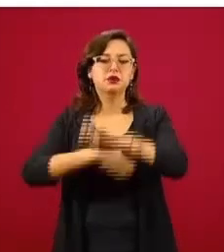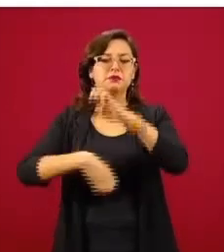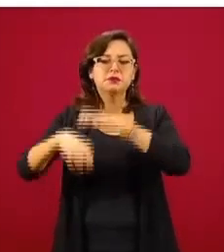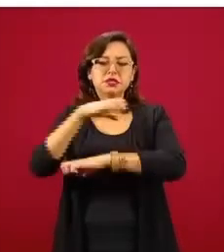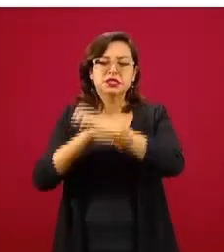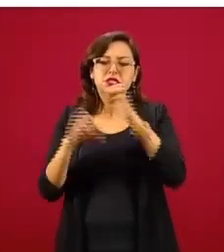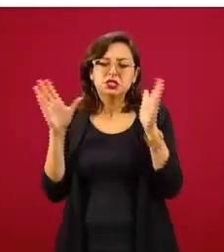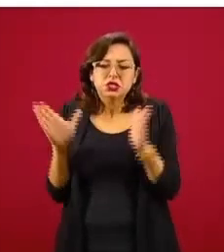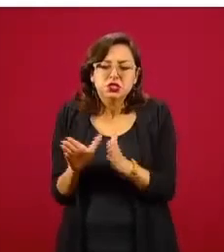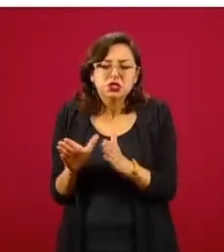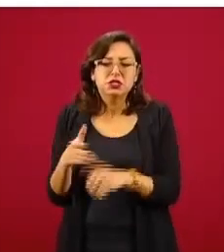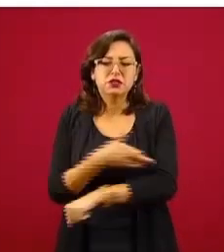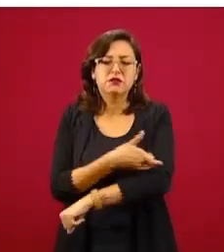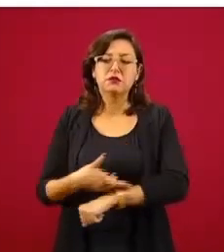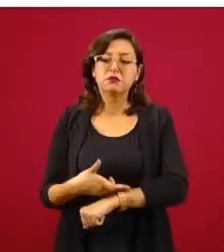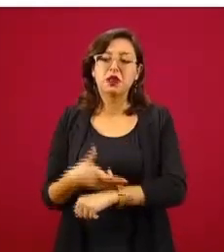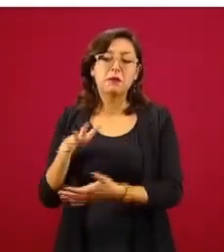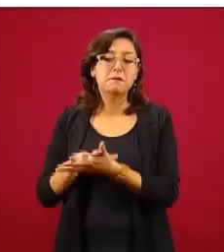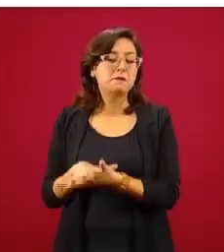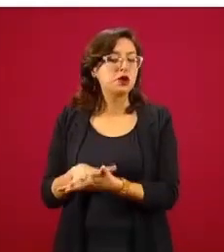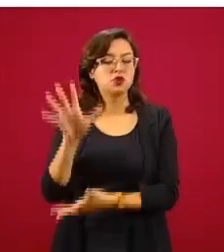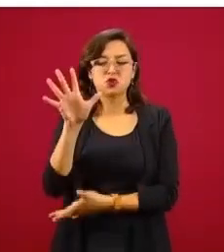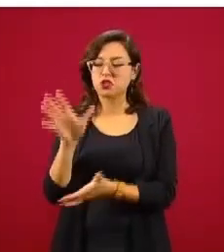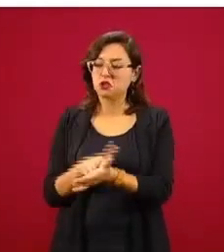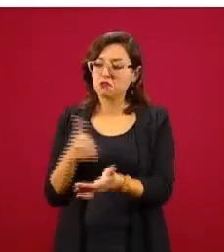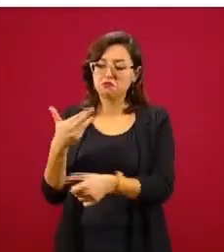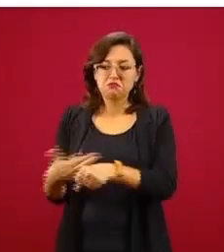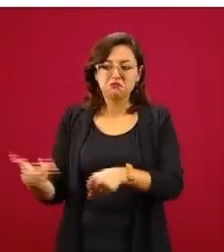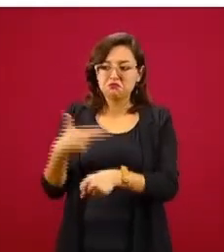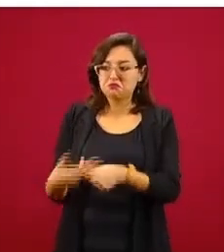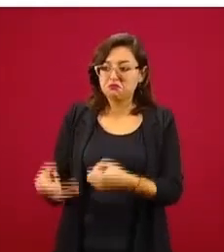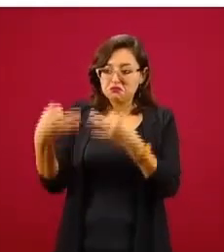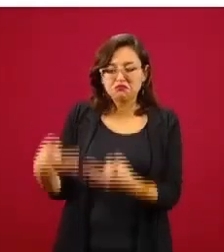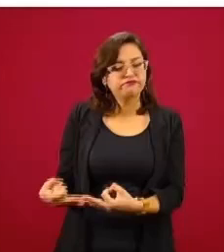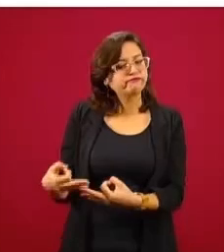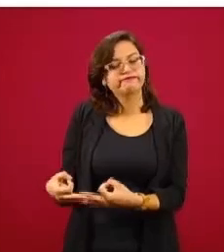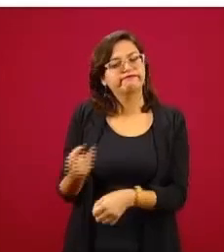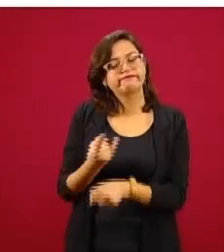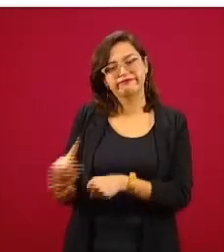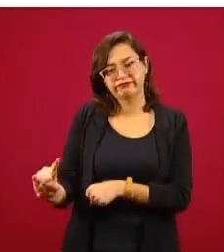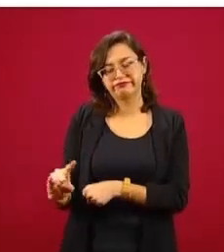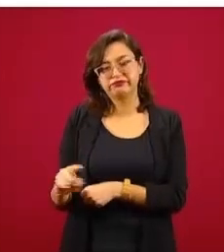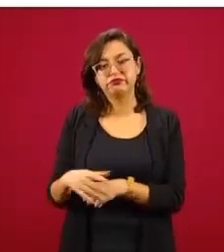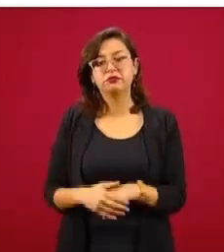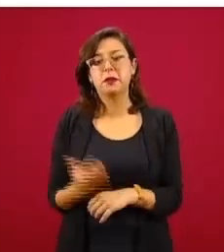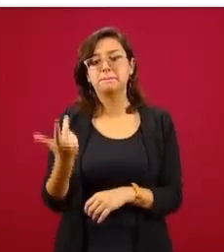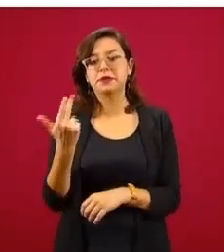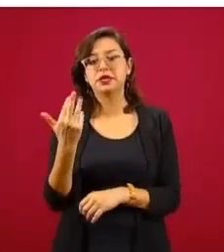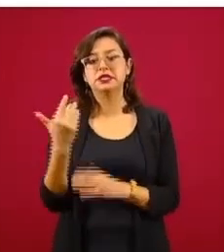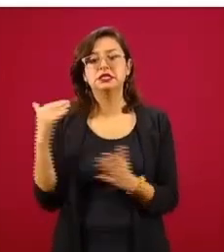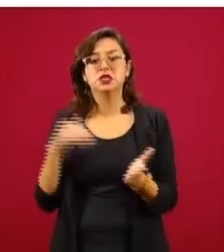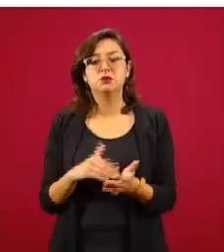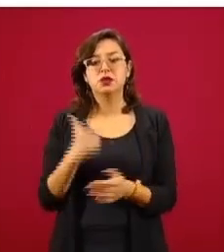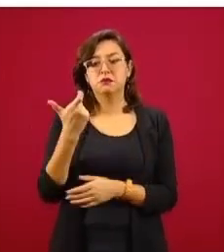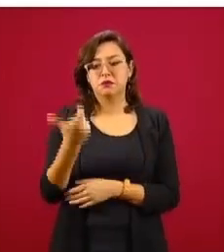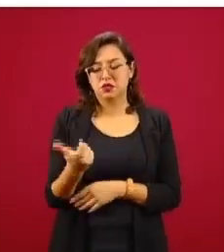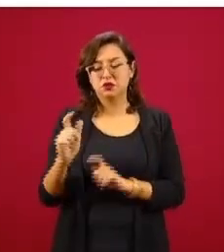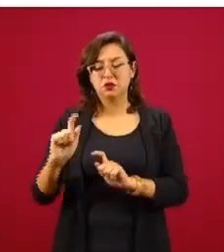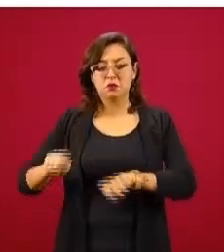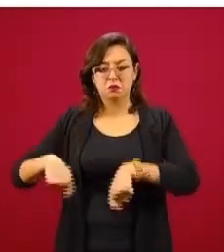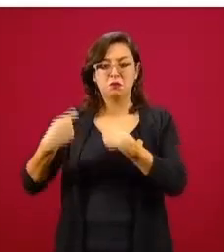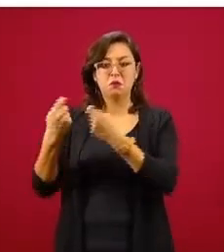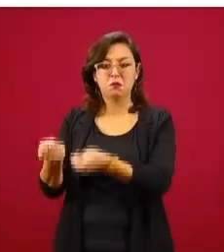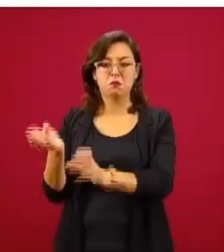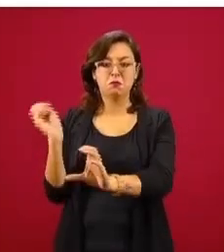mayoría del sector informal que refieren 25 mil 3 ya se han